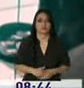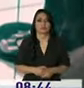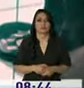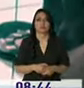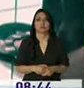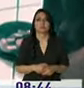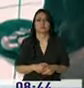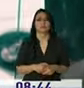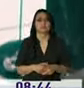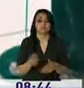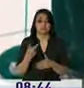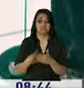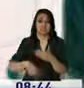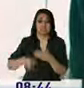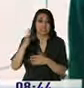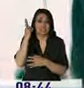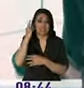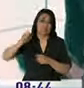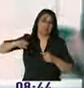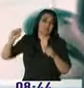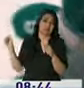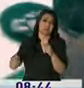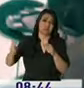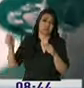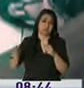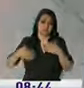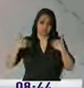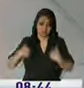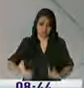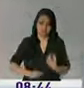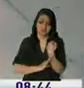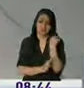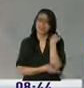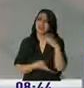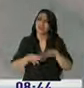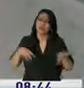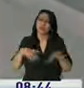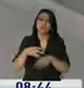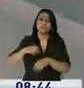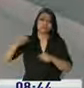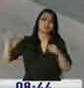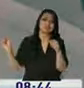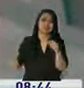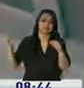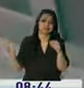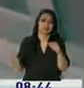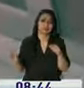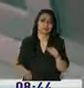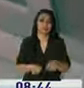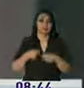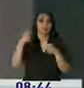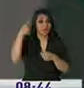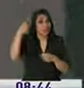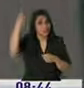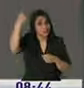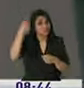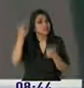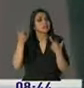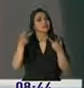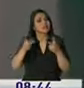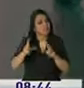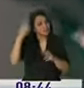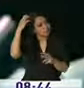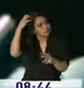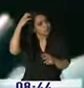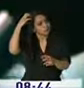golpe aquí, tiene en su espaldita, en la nalga, todo el cuerpo lo tiene golpeado. En la cabeza tiene chibolo